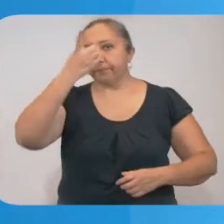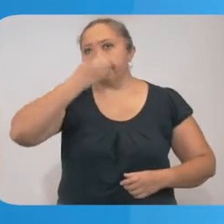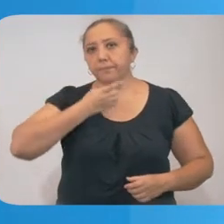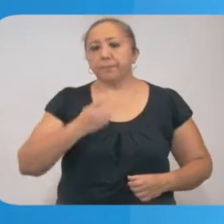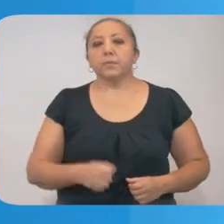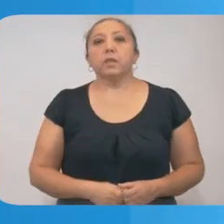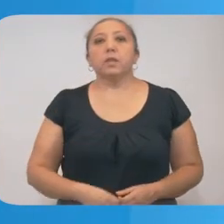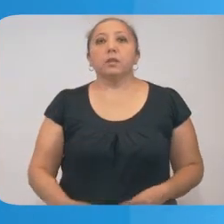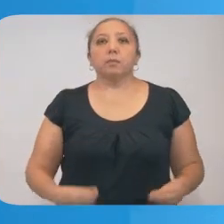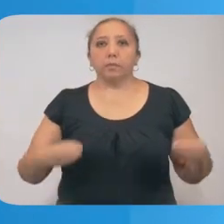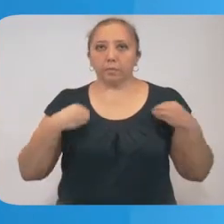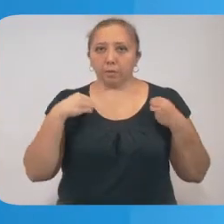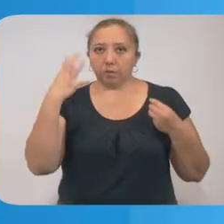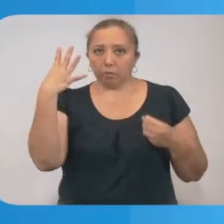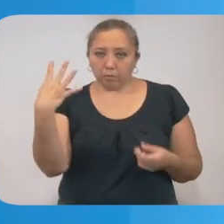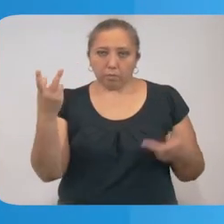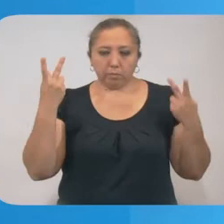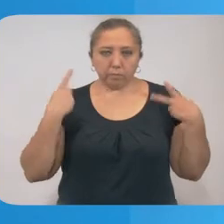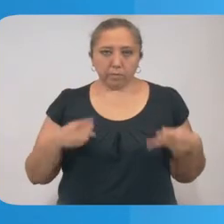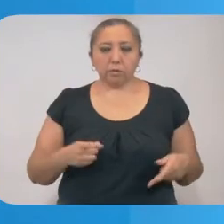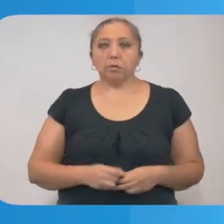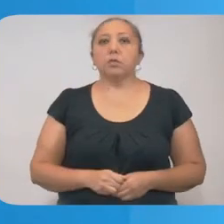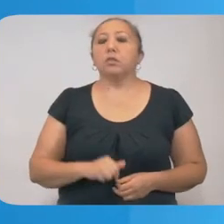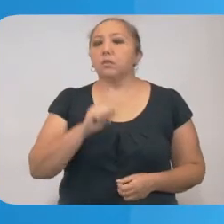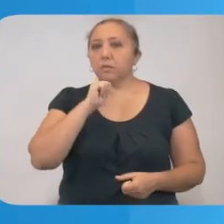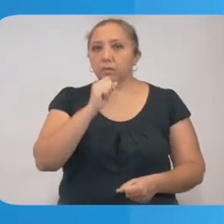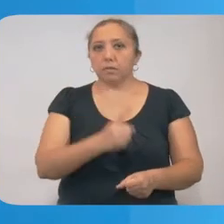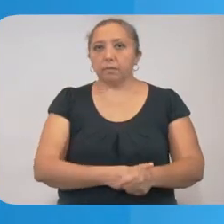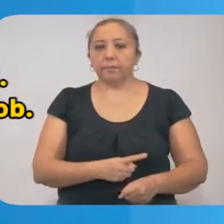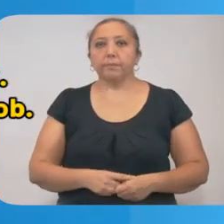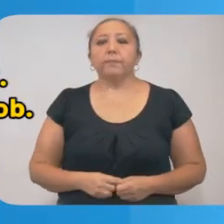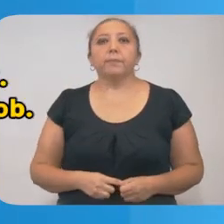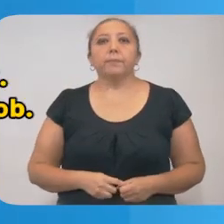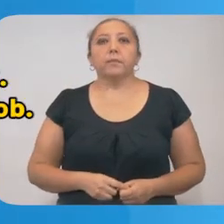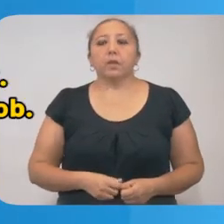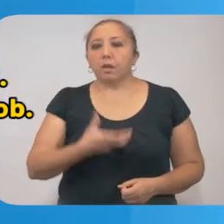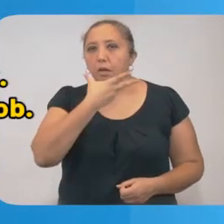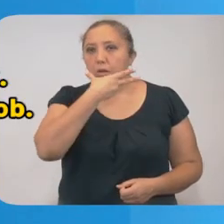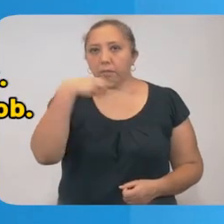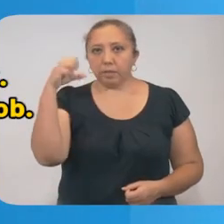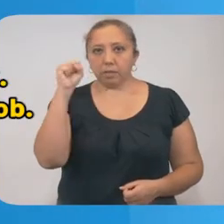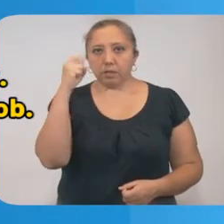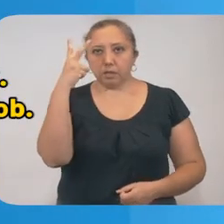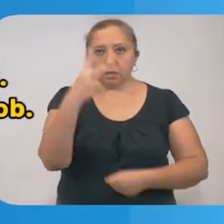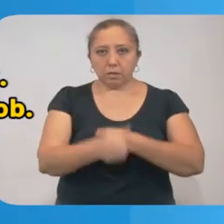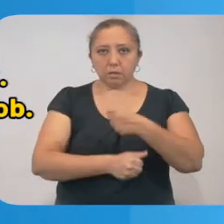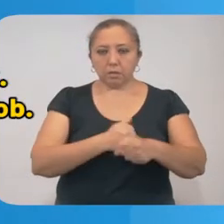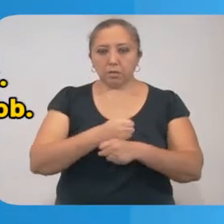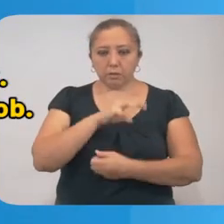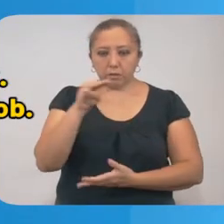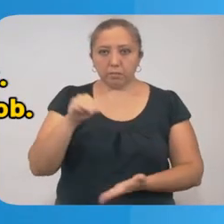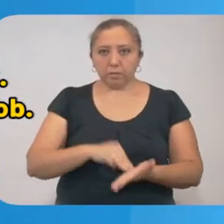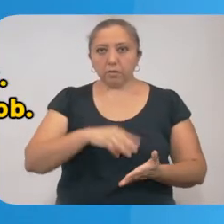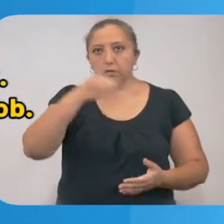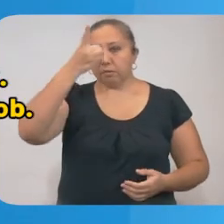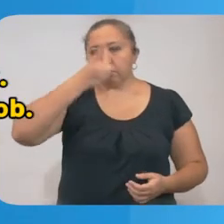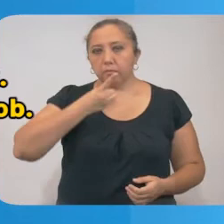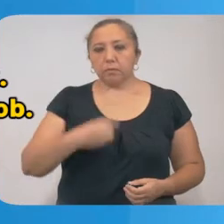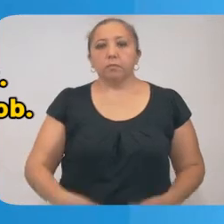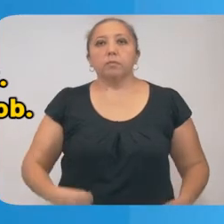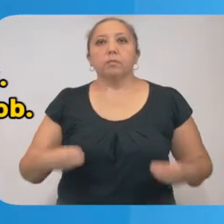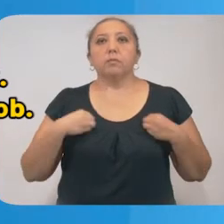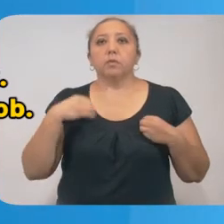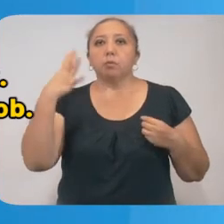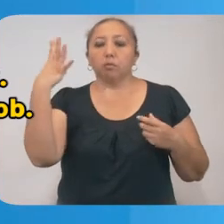diabetes. Convivía con 4 contactos, todos asintomáticos. Hombre de 62 años de Mérida con diabetes, convivía